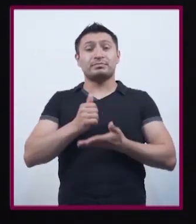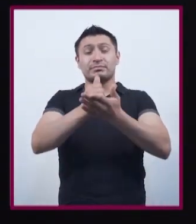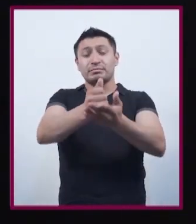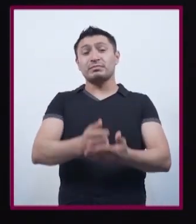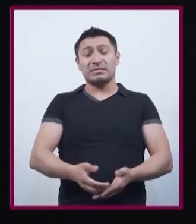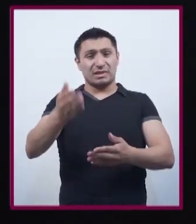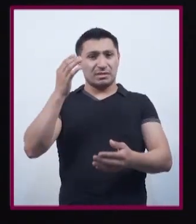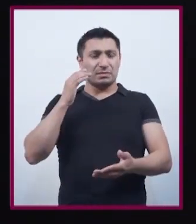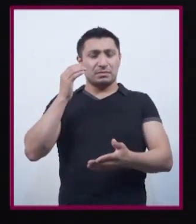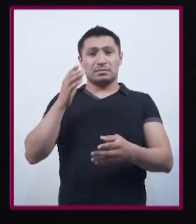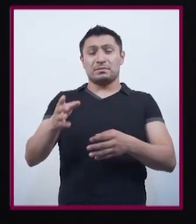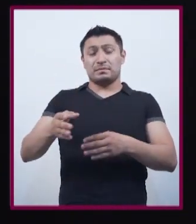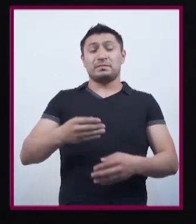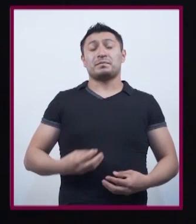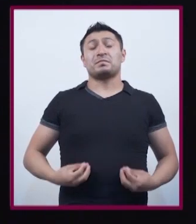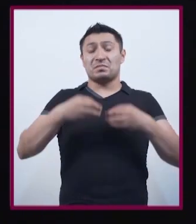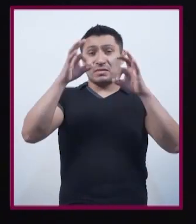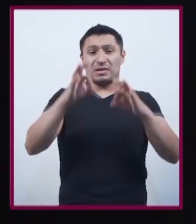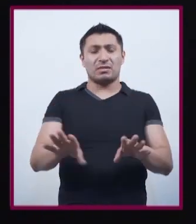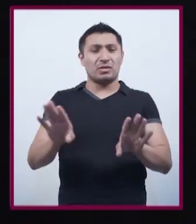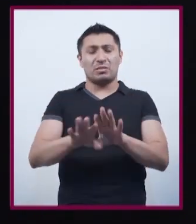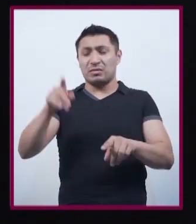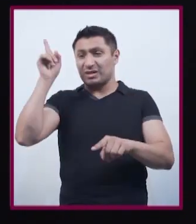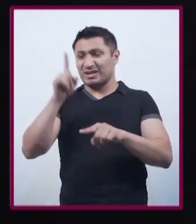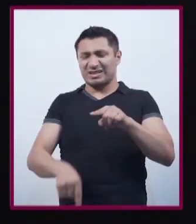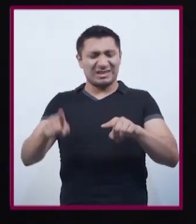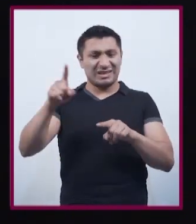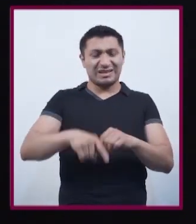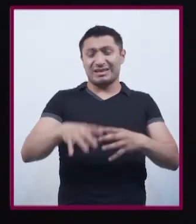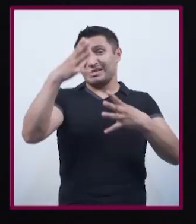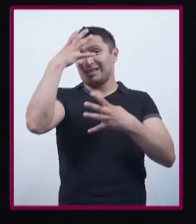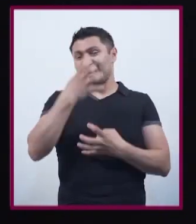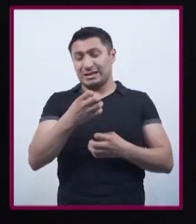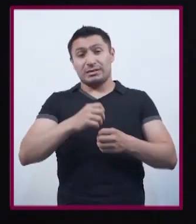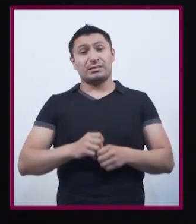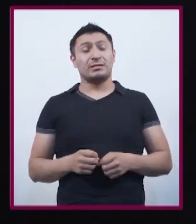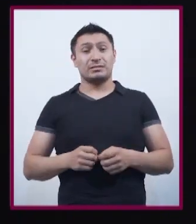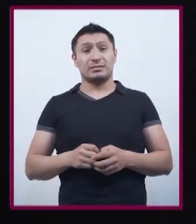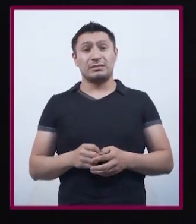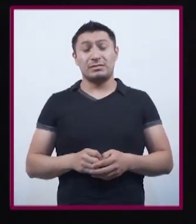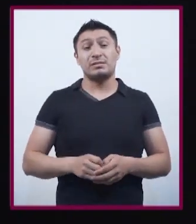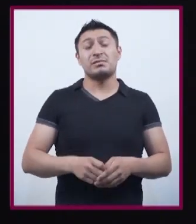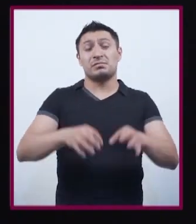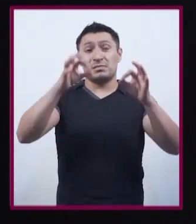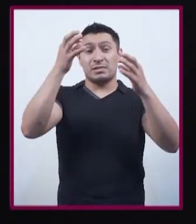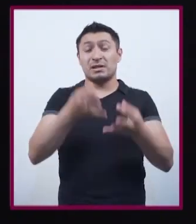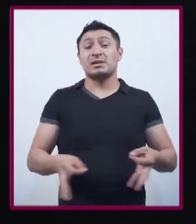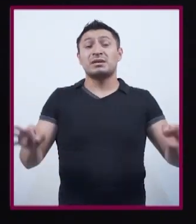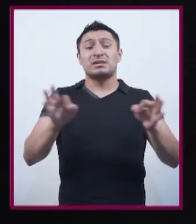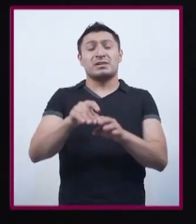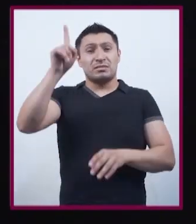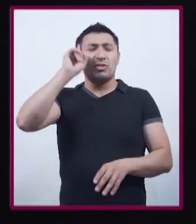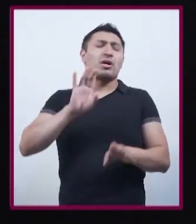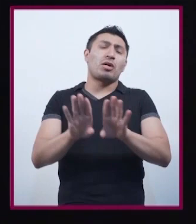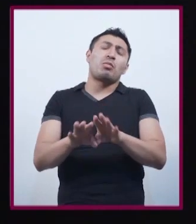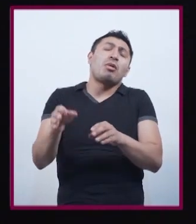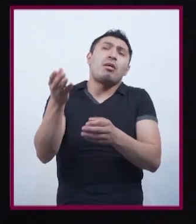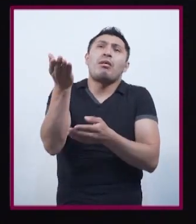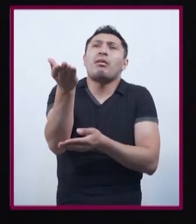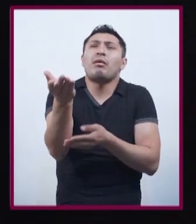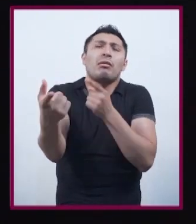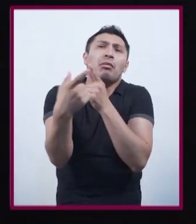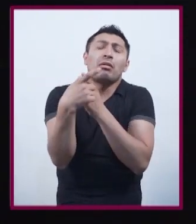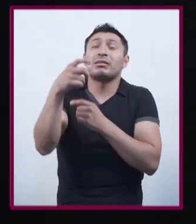digna y levantarla. Abrirle un campo más vasto de porvenir es arrancar a la degradación muchas de sus víctimas.